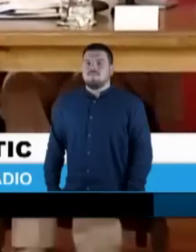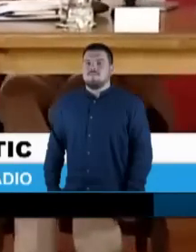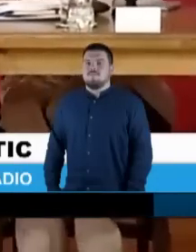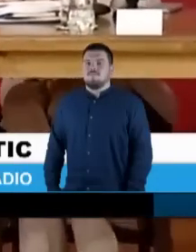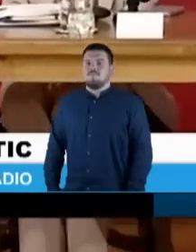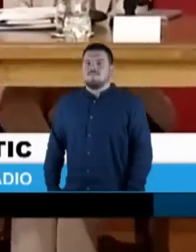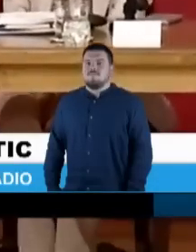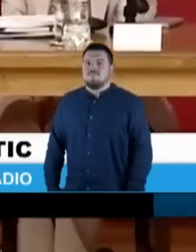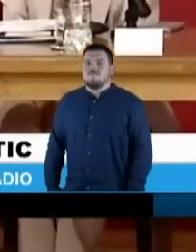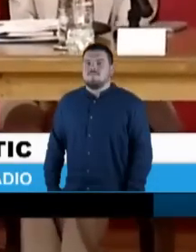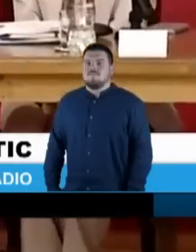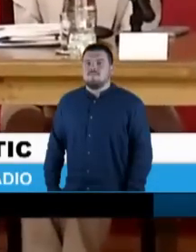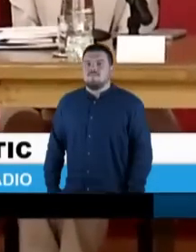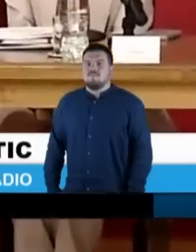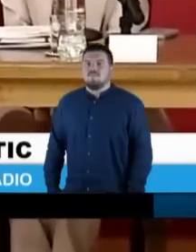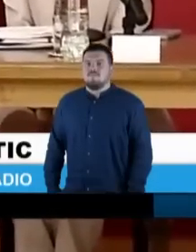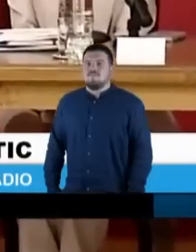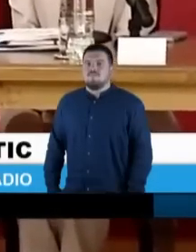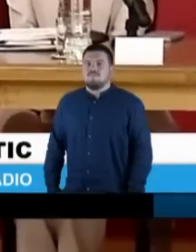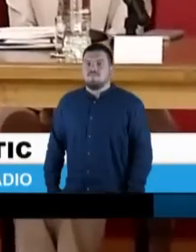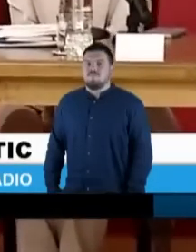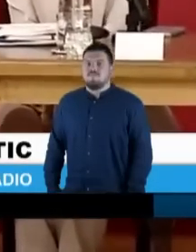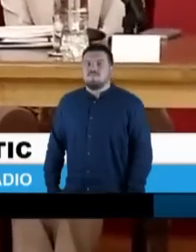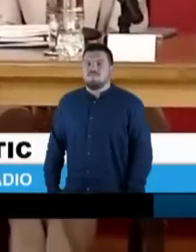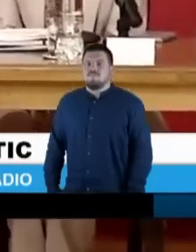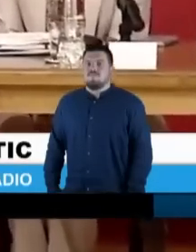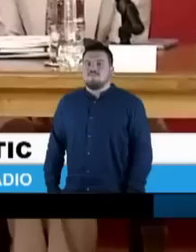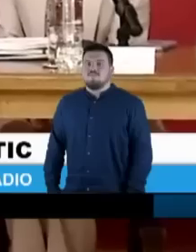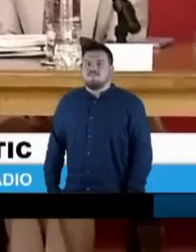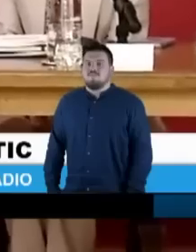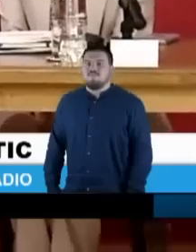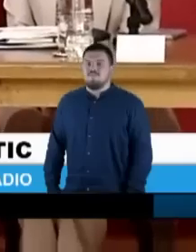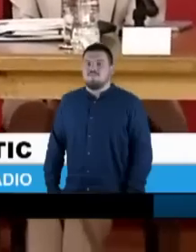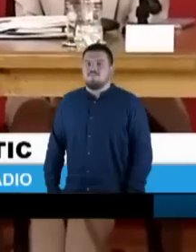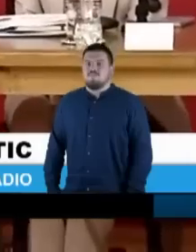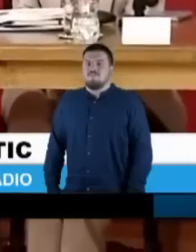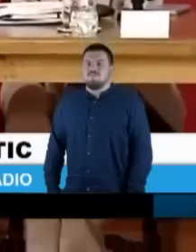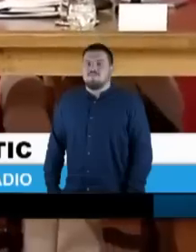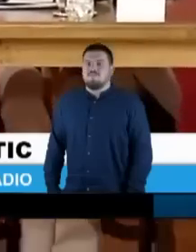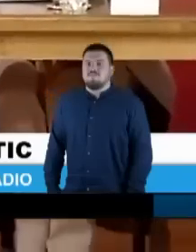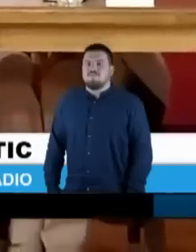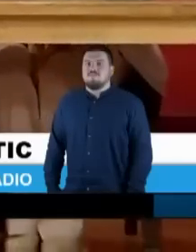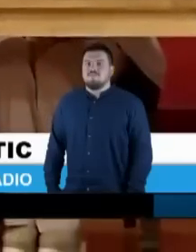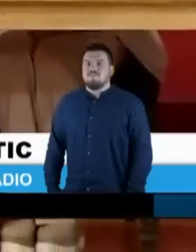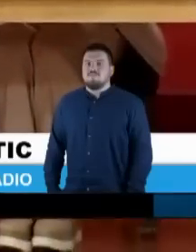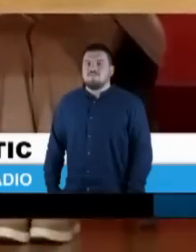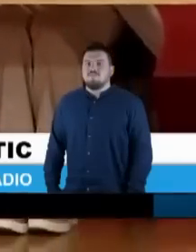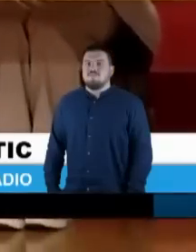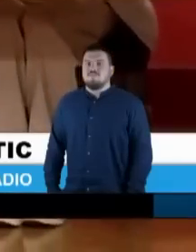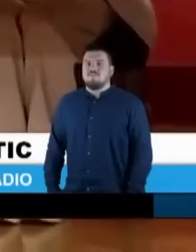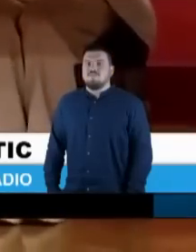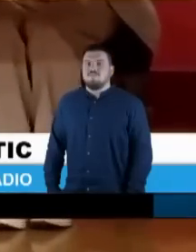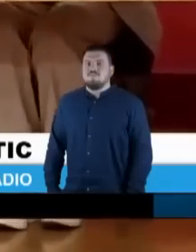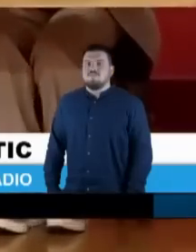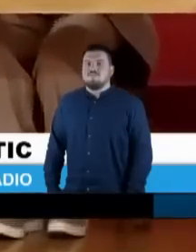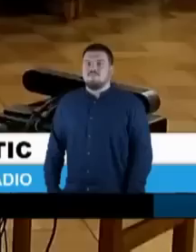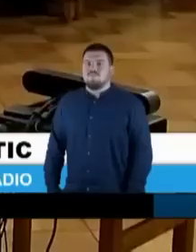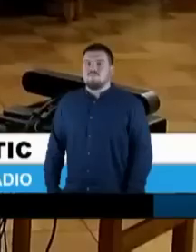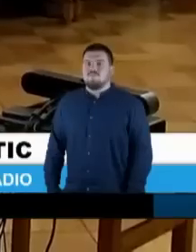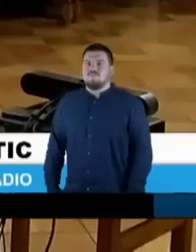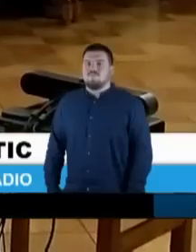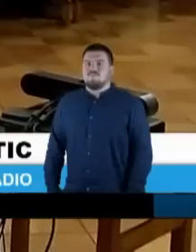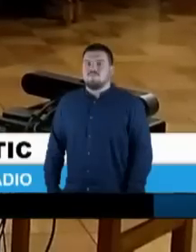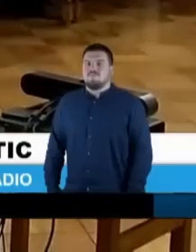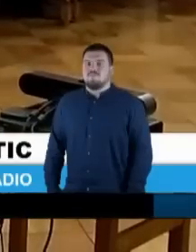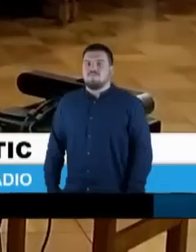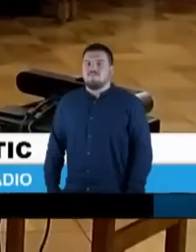un ajuste ministerial. Eso suele suceder. Lo que pocas veces pasa es que sea el oficialismo el que también lo solicite, e incluso diría hasta con